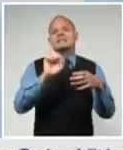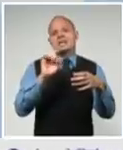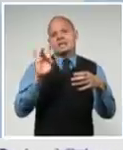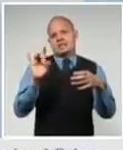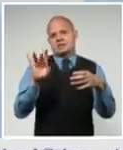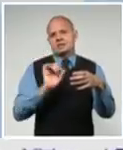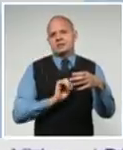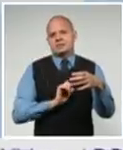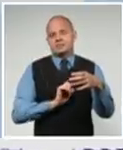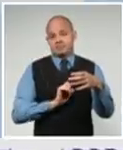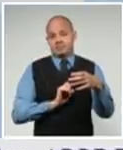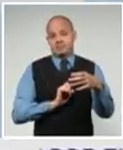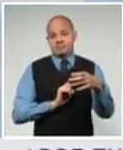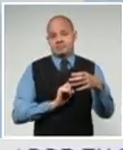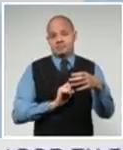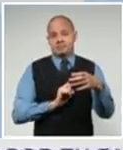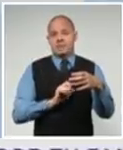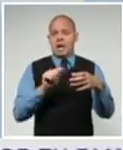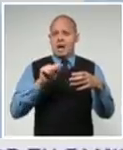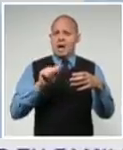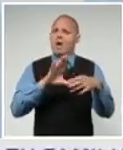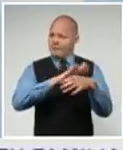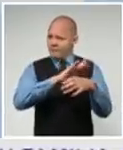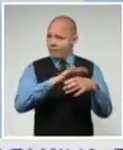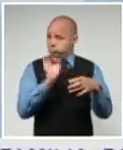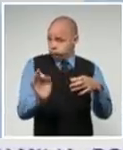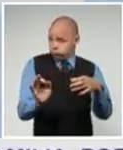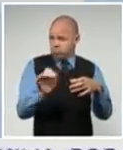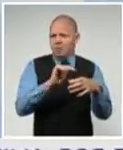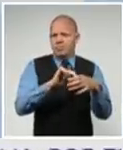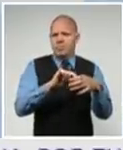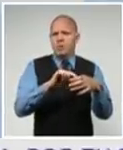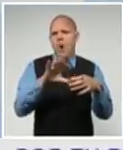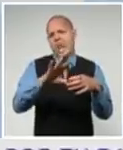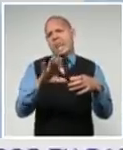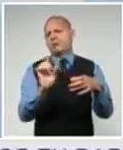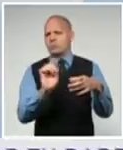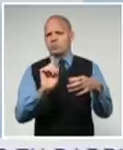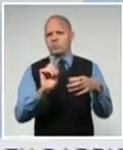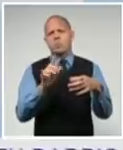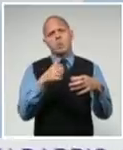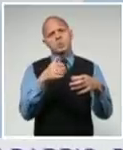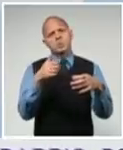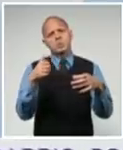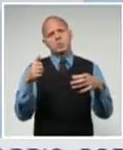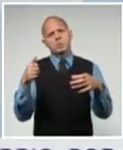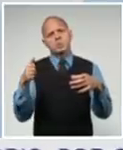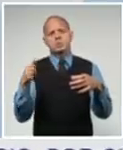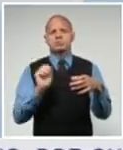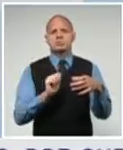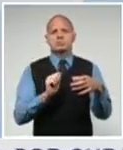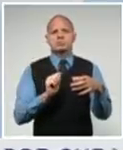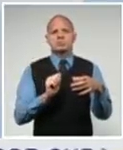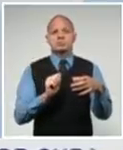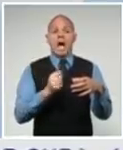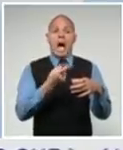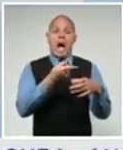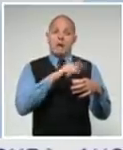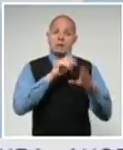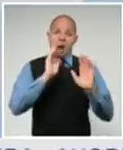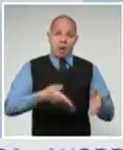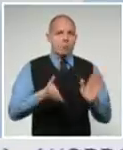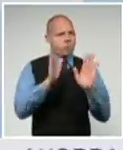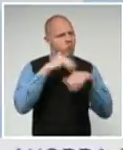98,4%, tienen una evolución clínica estable. No tuvimos que lamentar en el día de ayer